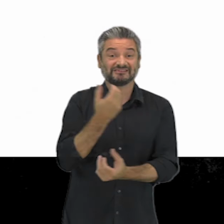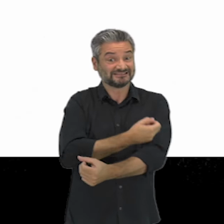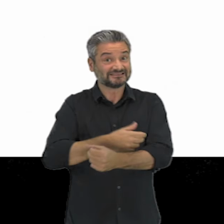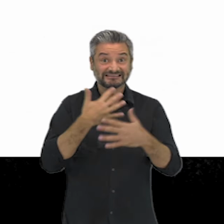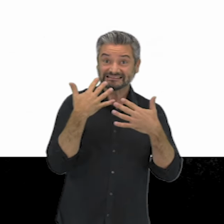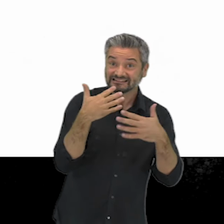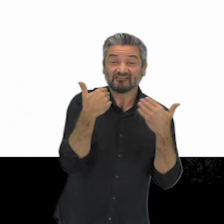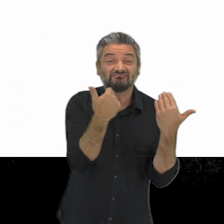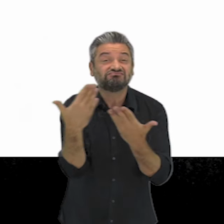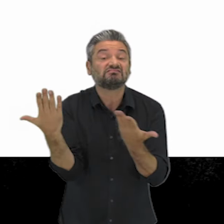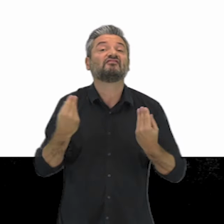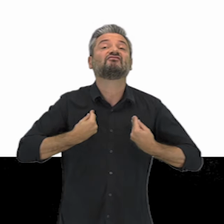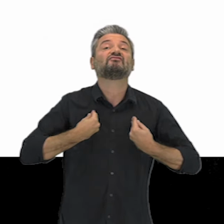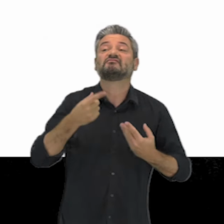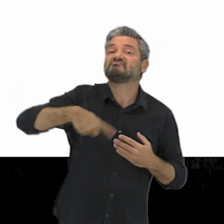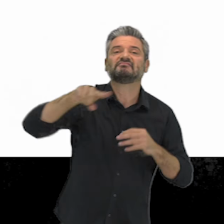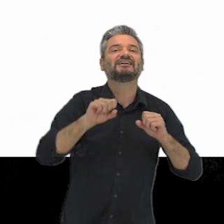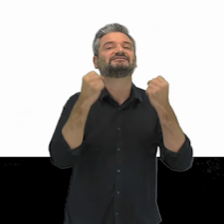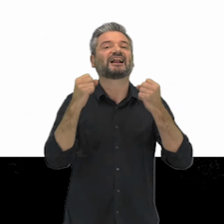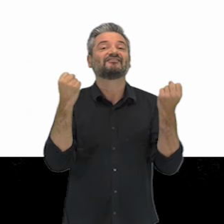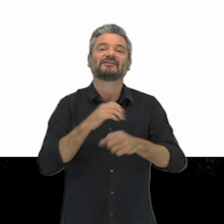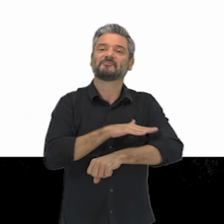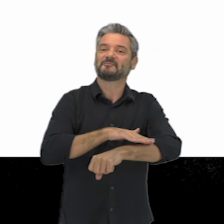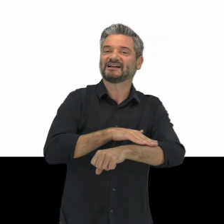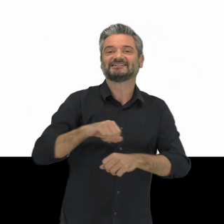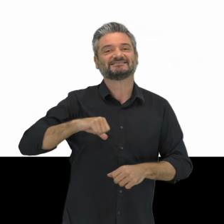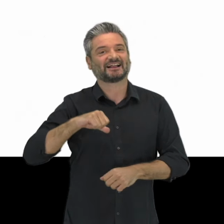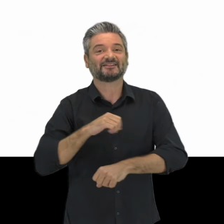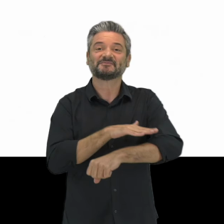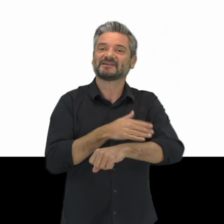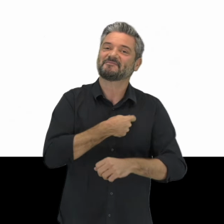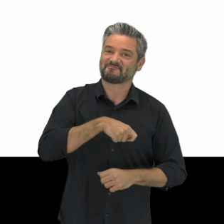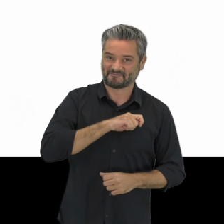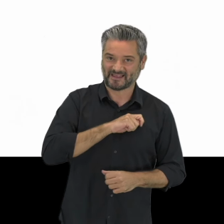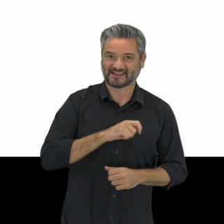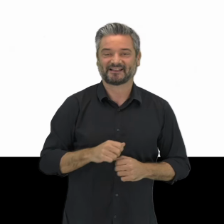dentro. Salva vidas donando plasma. Ministerio de Sanidad, Gobierno de España.